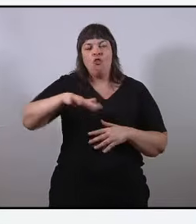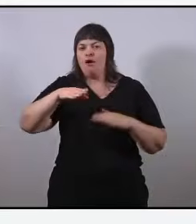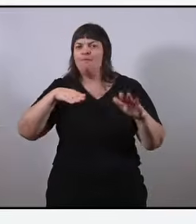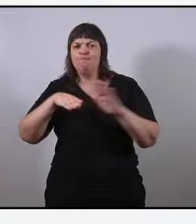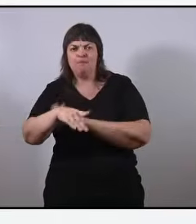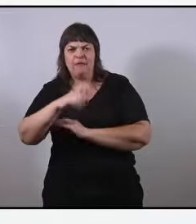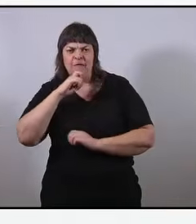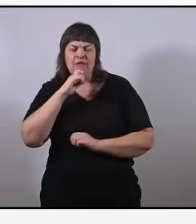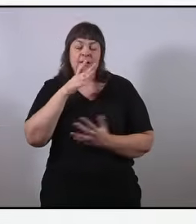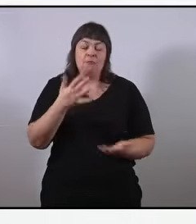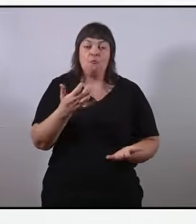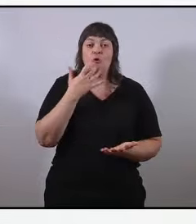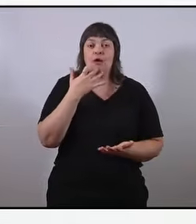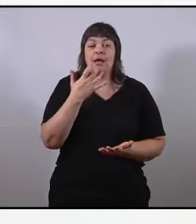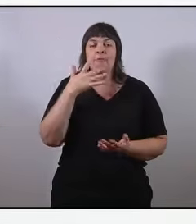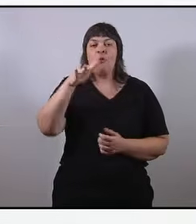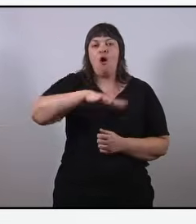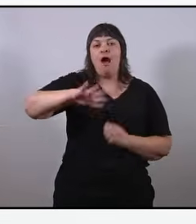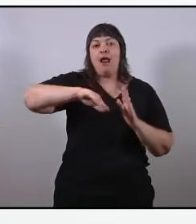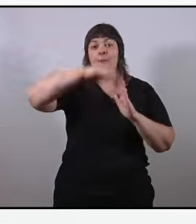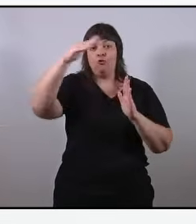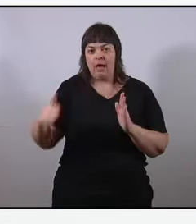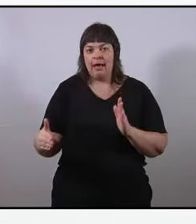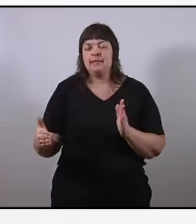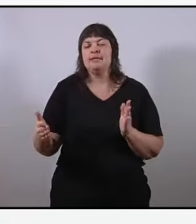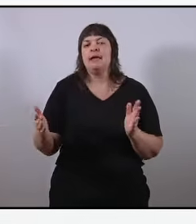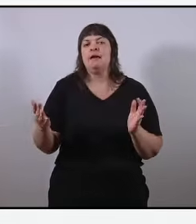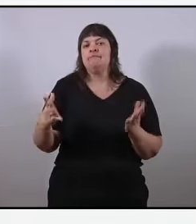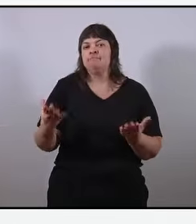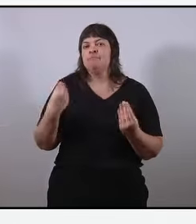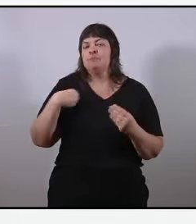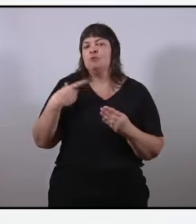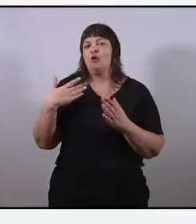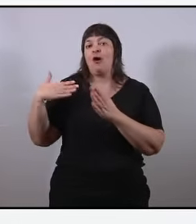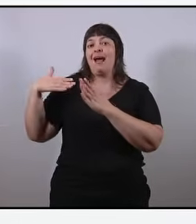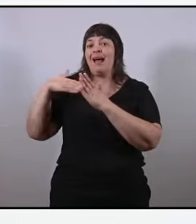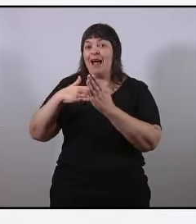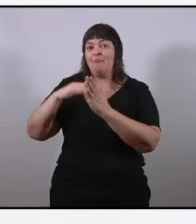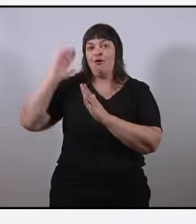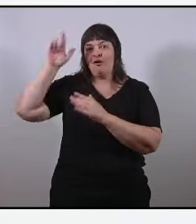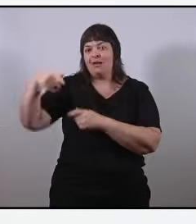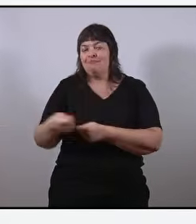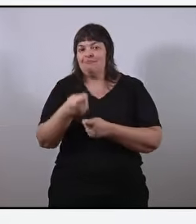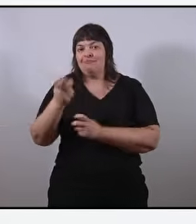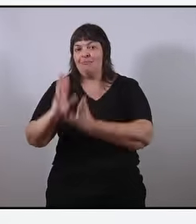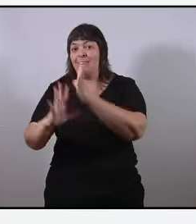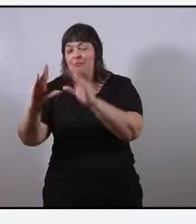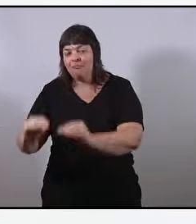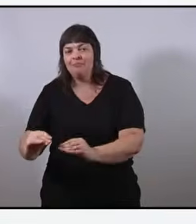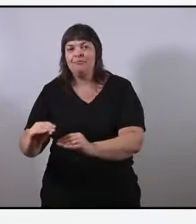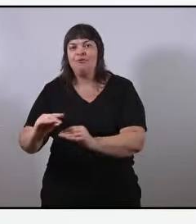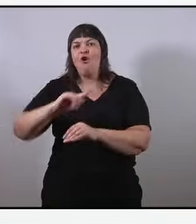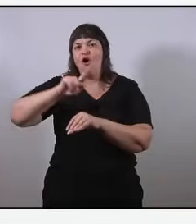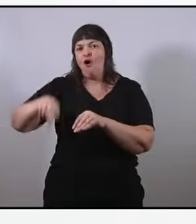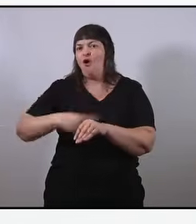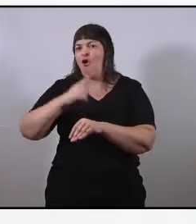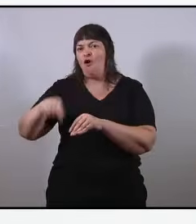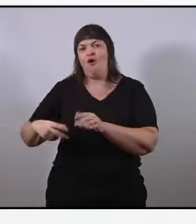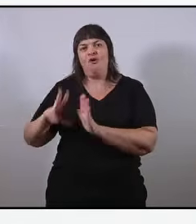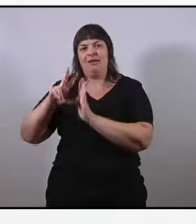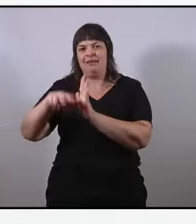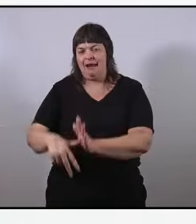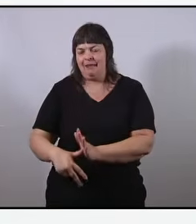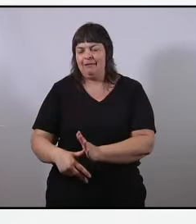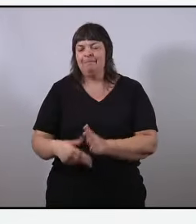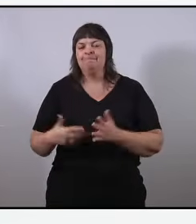acceso, como por ejemplo áreas de montaña a los que los camiones autobombas tardarían horas en llegar.